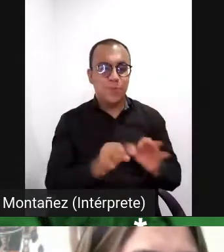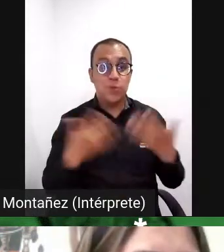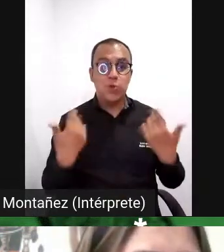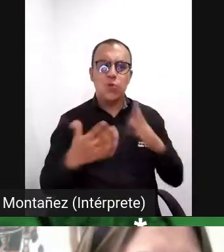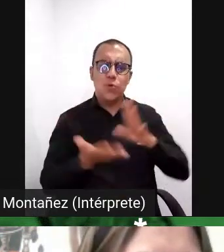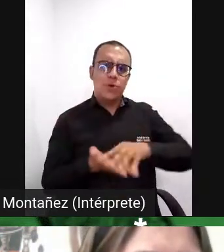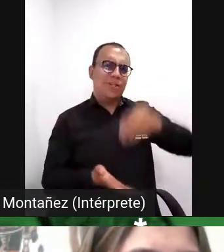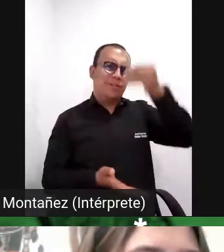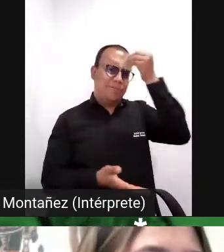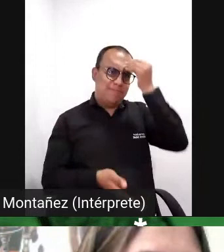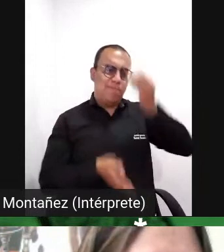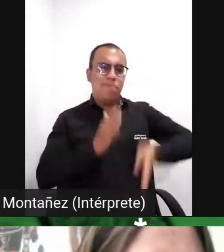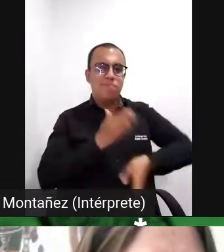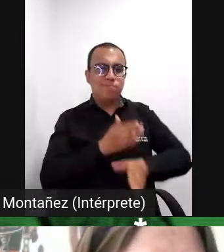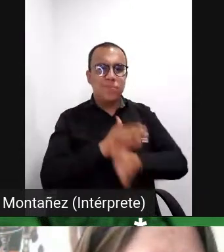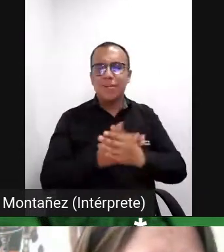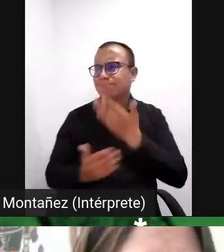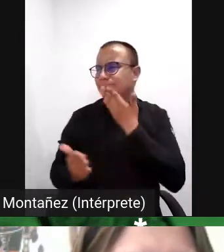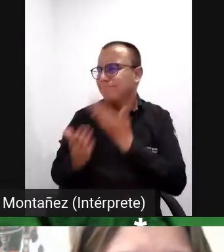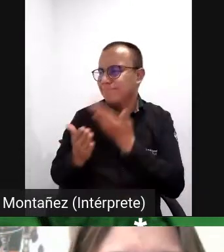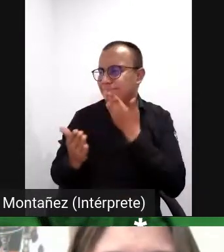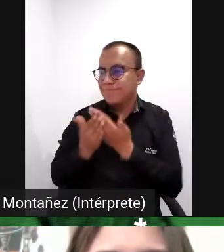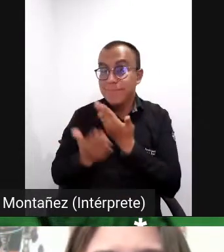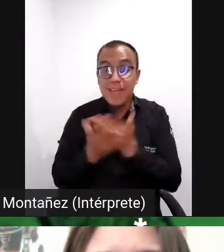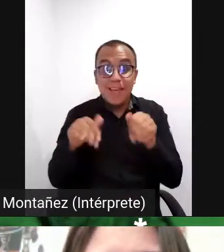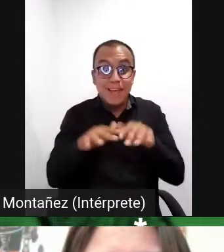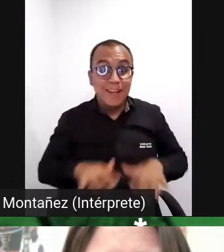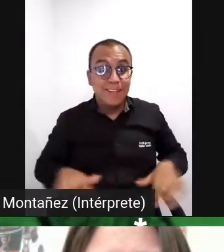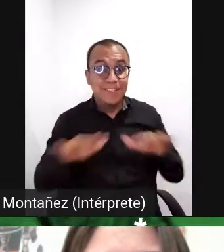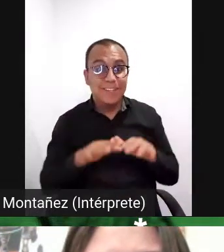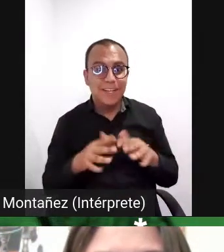aprendizaje continuo, así que les agradezco muchísimo por este espacio.